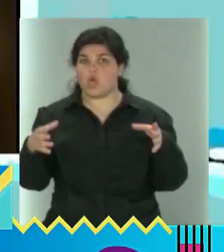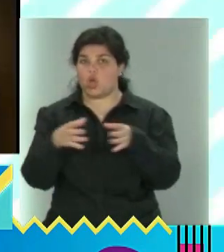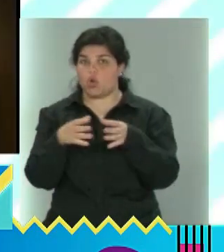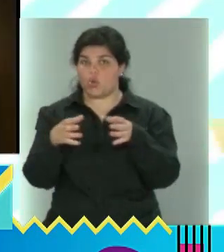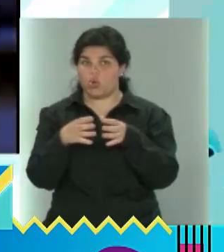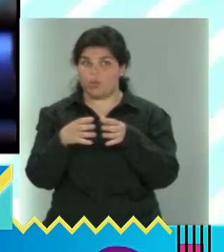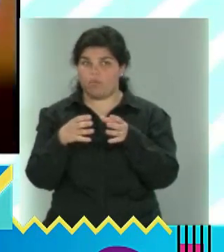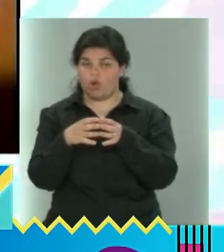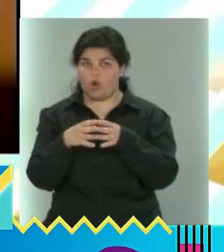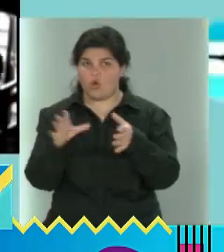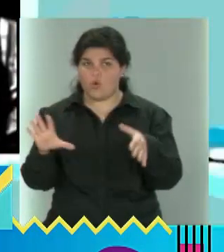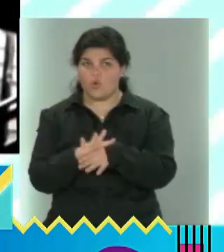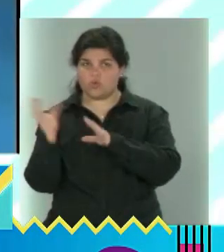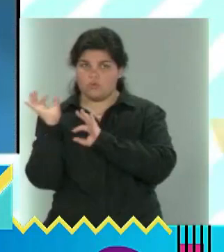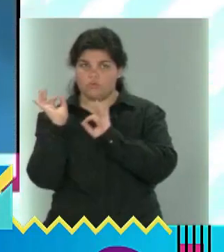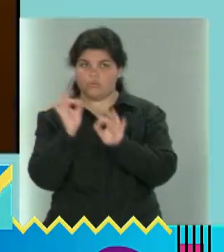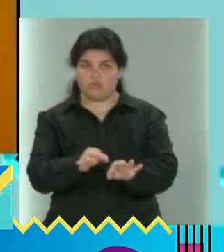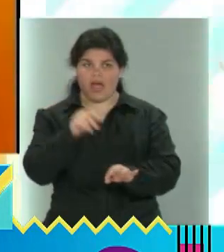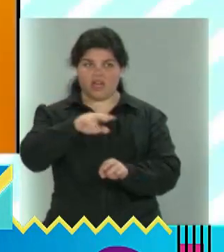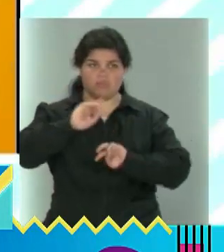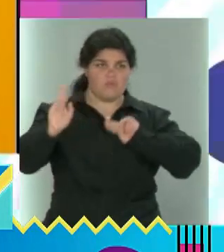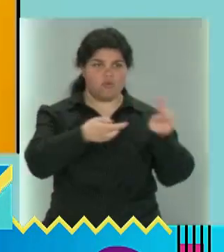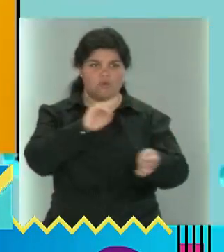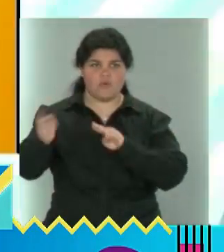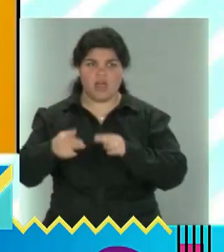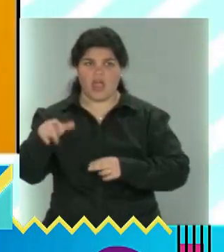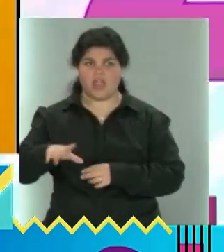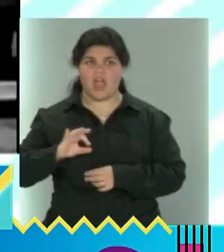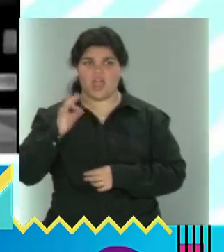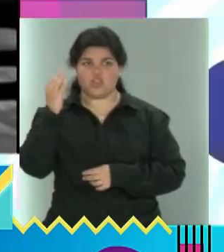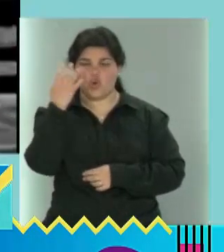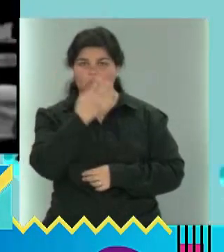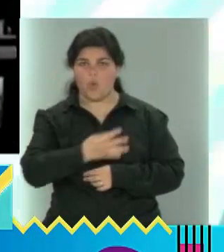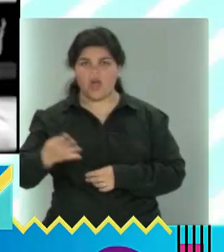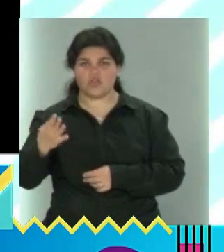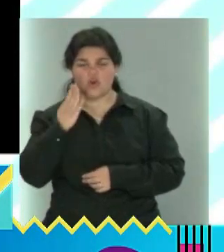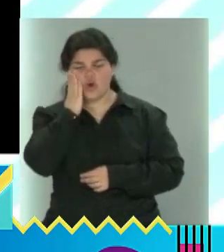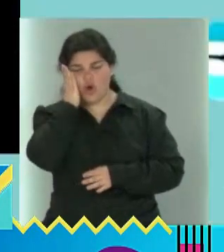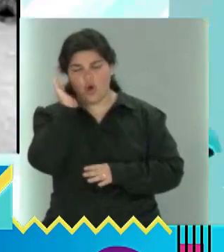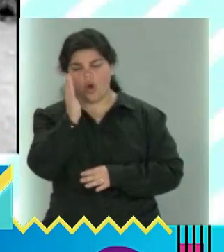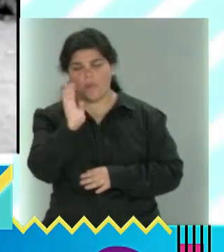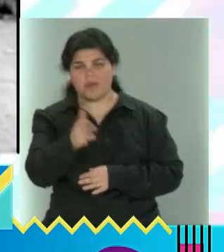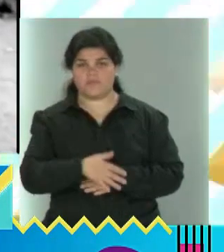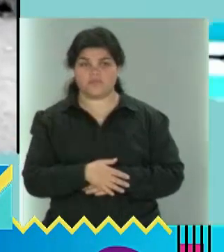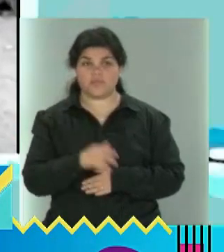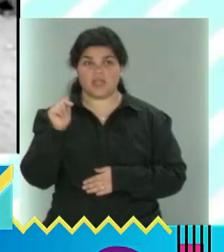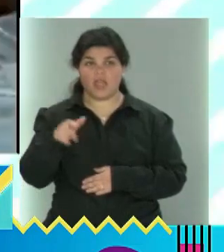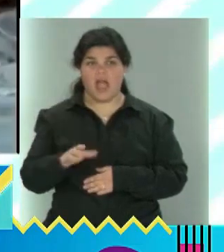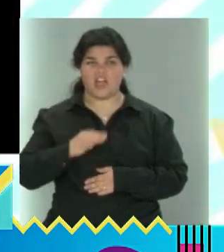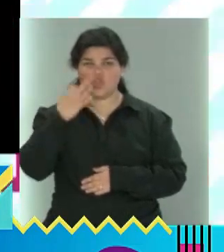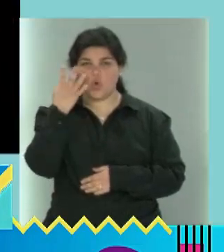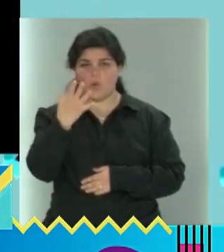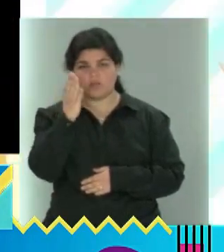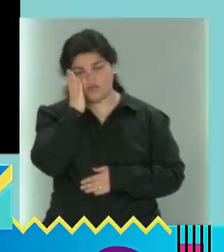de su boda, realizan una masacre y la dejan 4 años en coma. Uma Thurman, luego de 4 años de estar en coma,